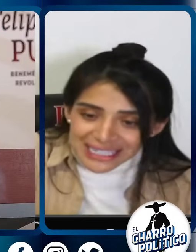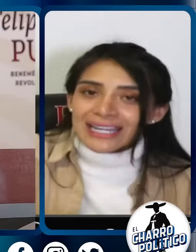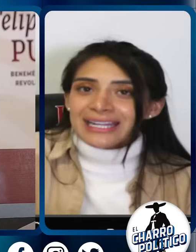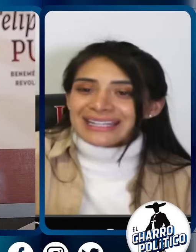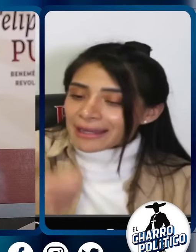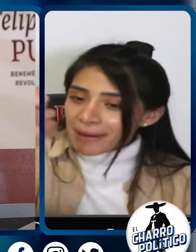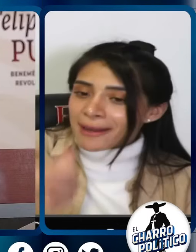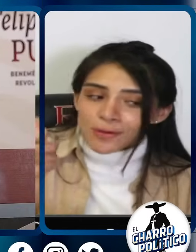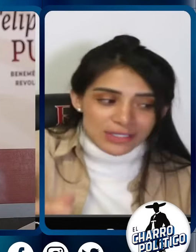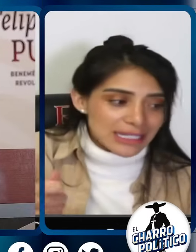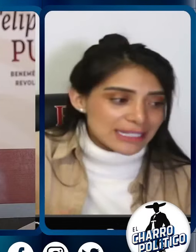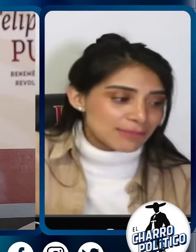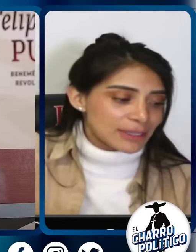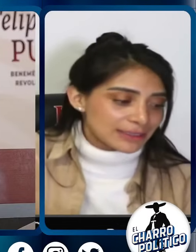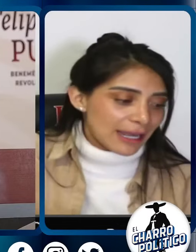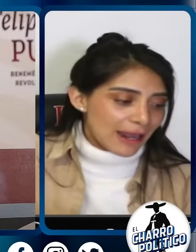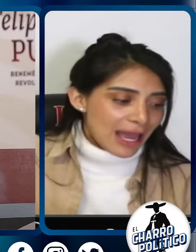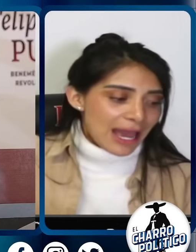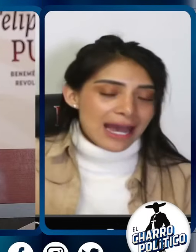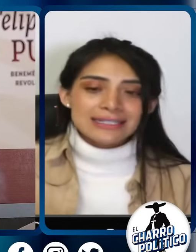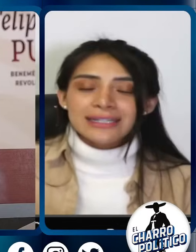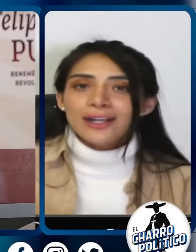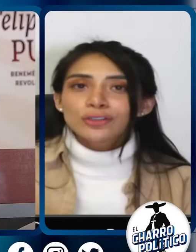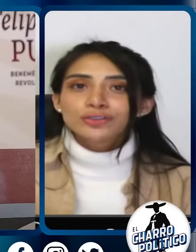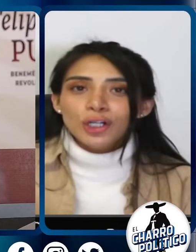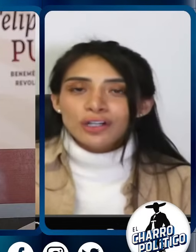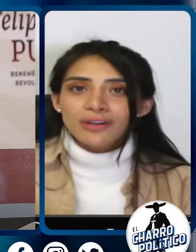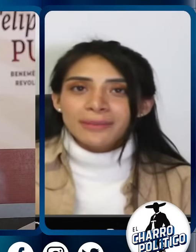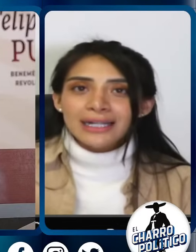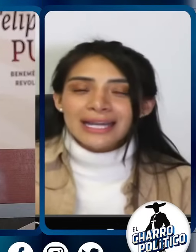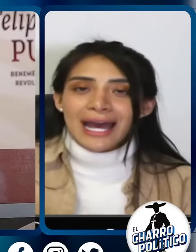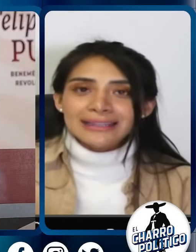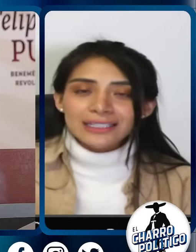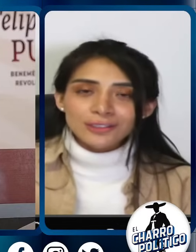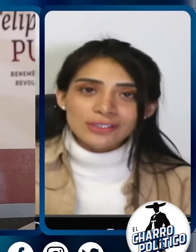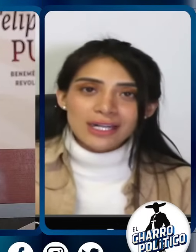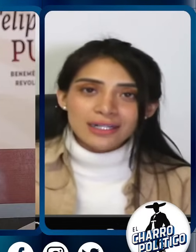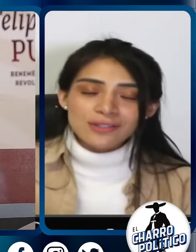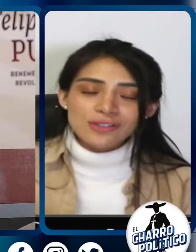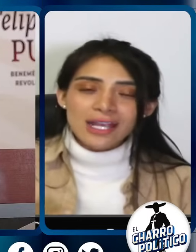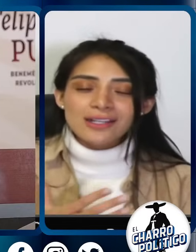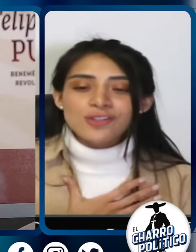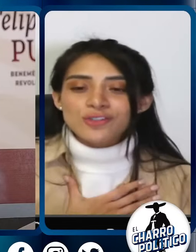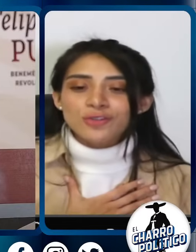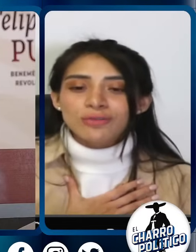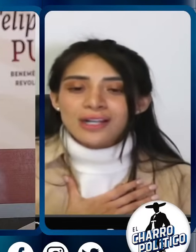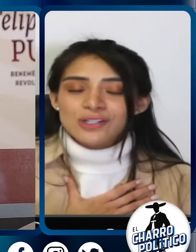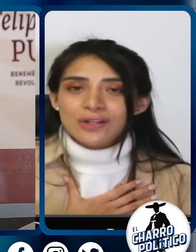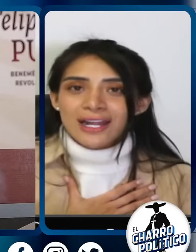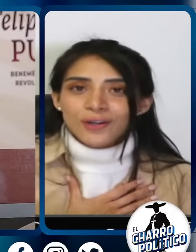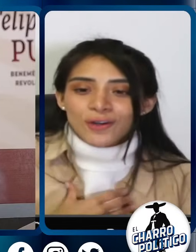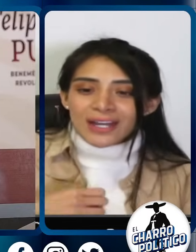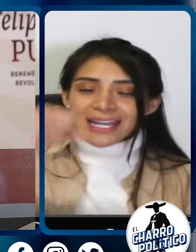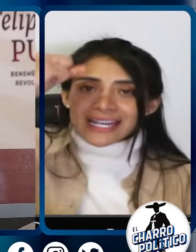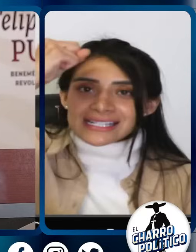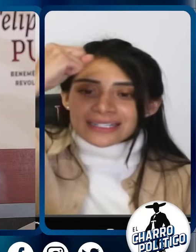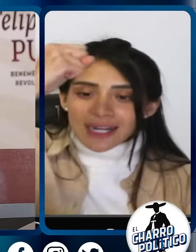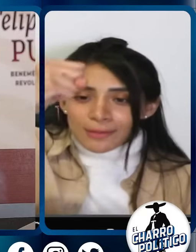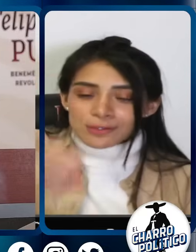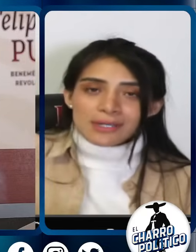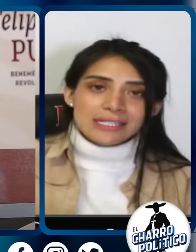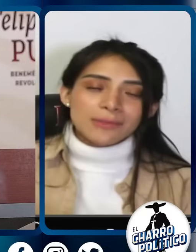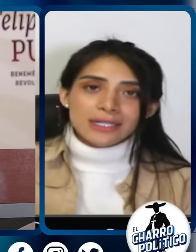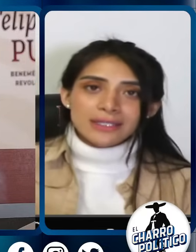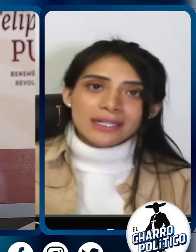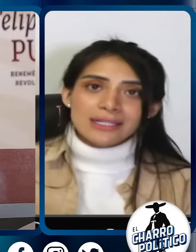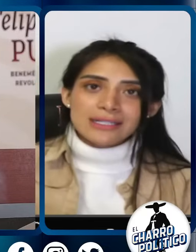hacemos, ¿quién? Debemos de despertar. Así que con todo, familia, atentos a las redes sociales. Yo soy Juncal Solano.